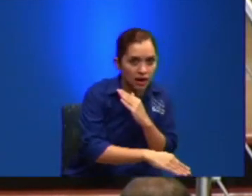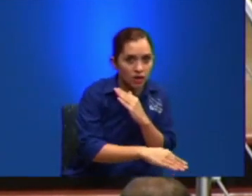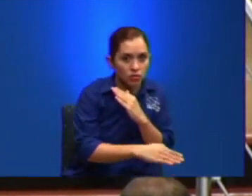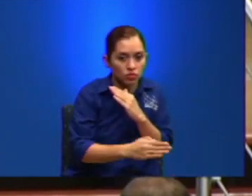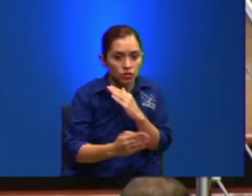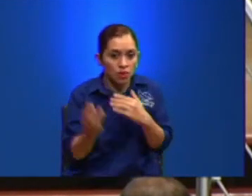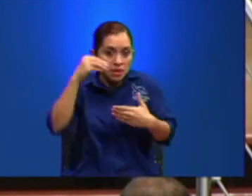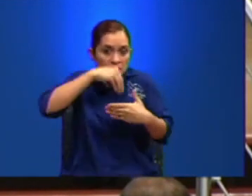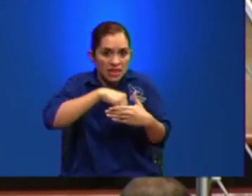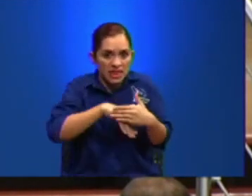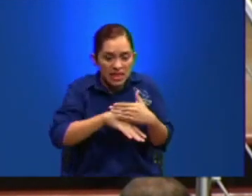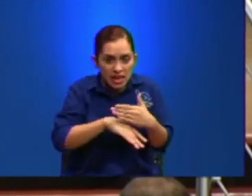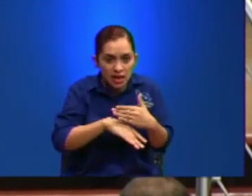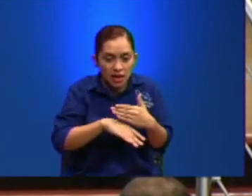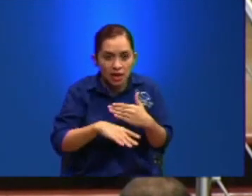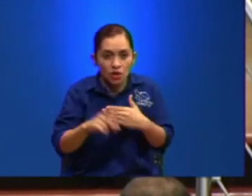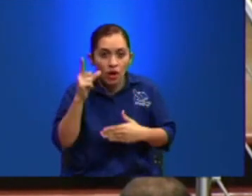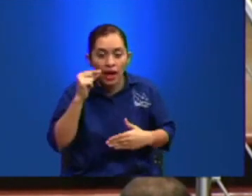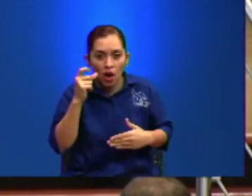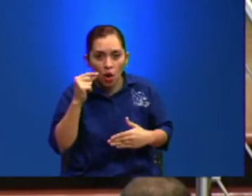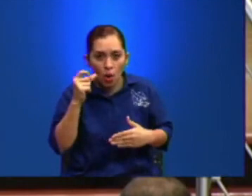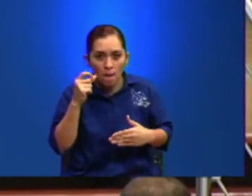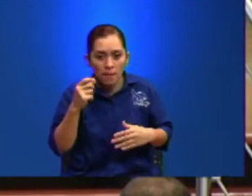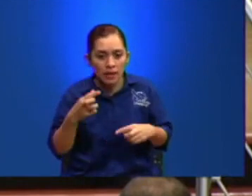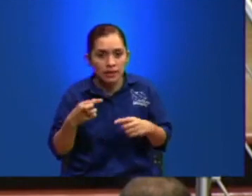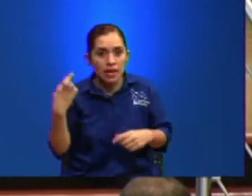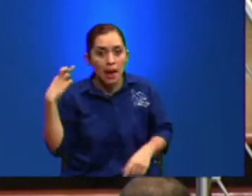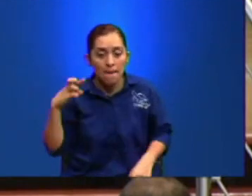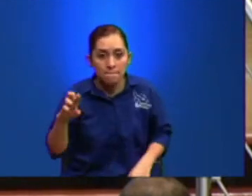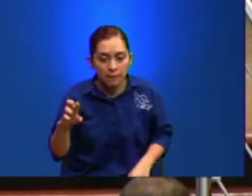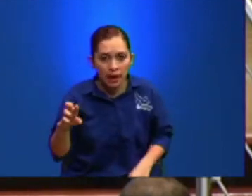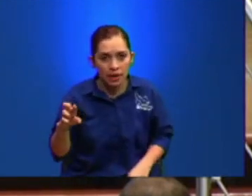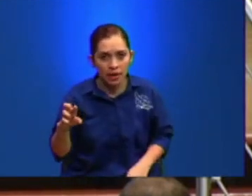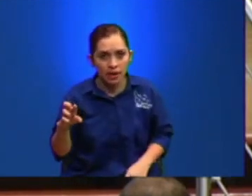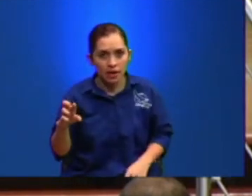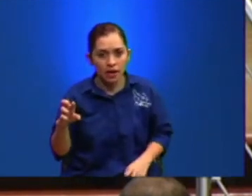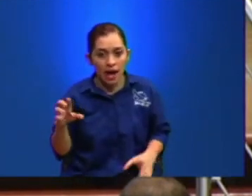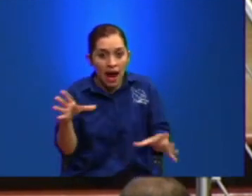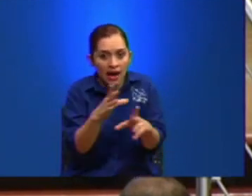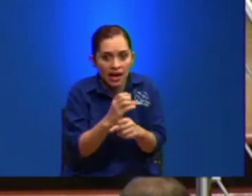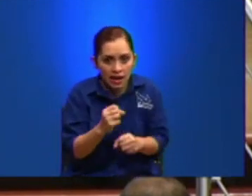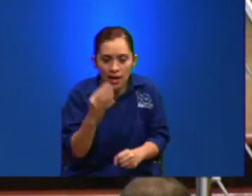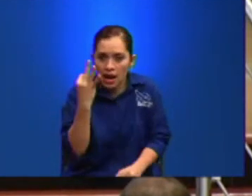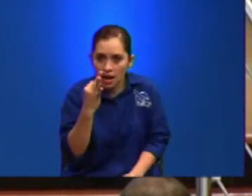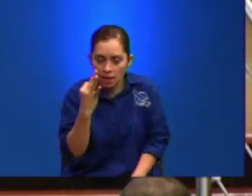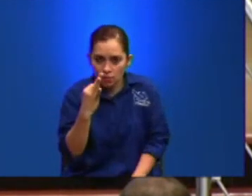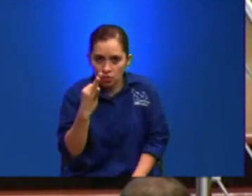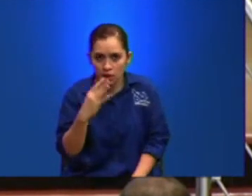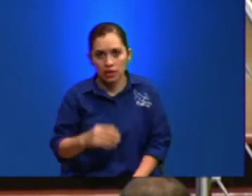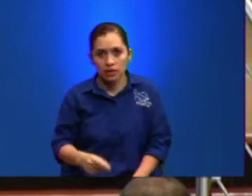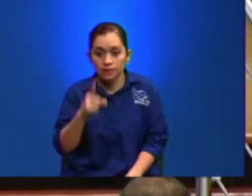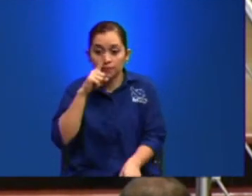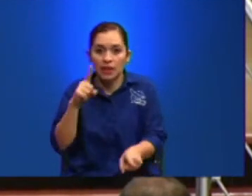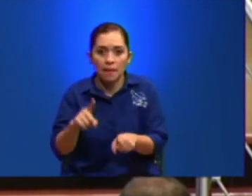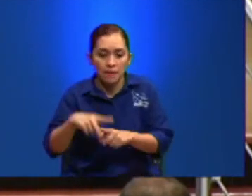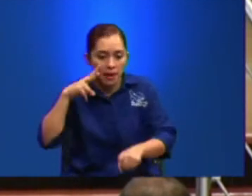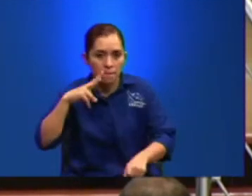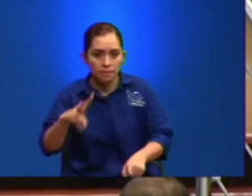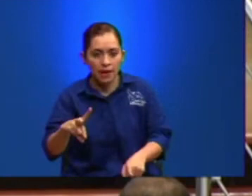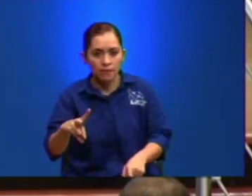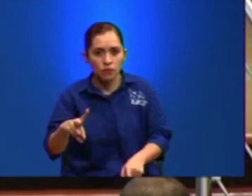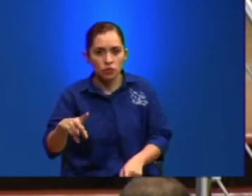más sabio que era salomón mil mujeres hermano mil mujeres no